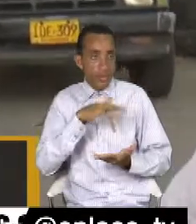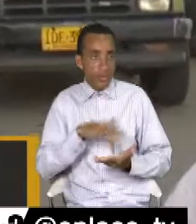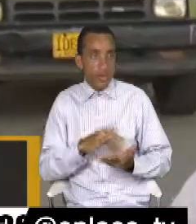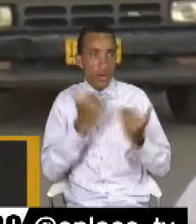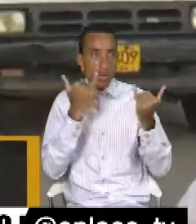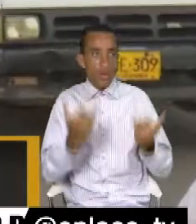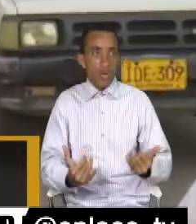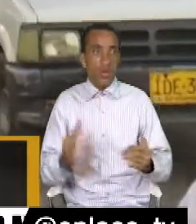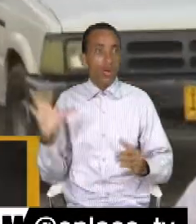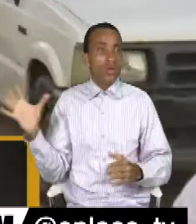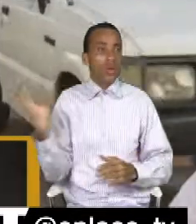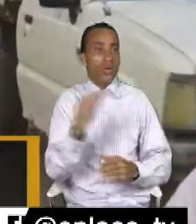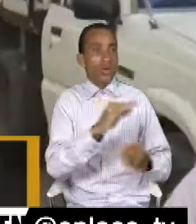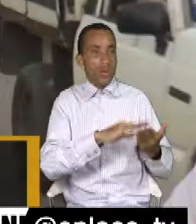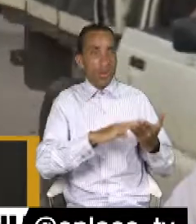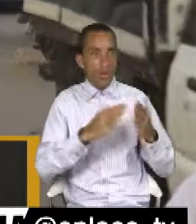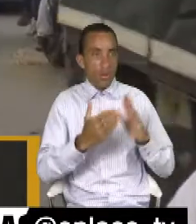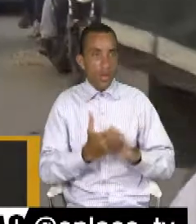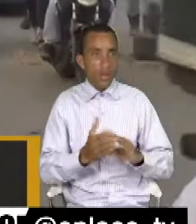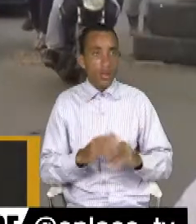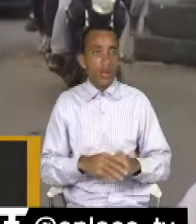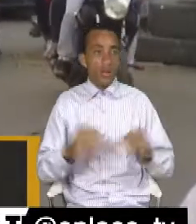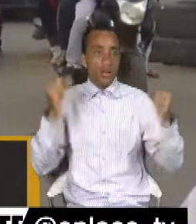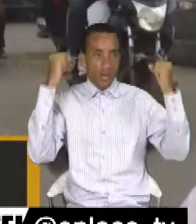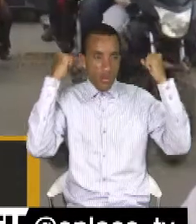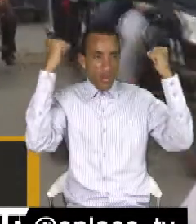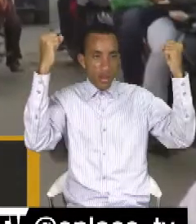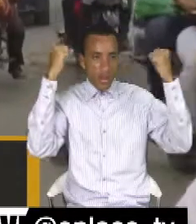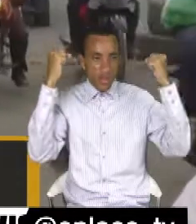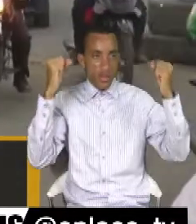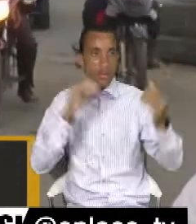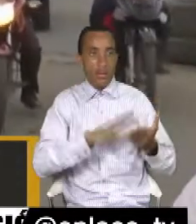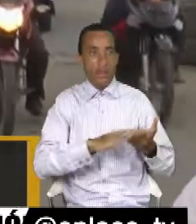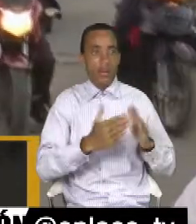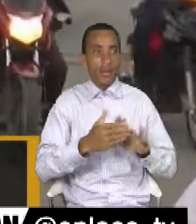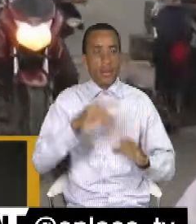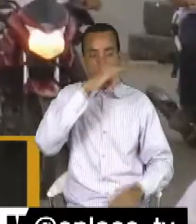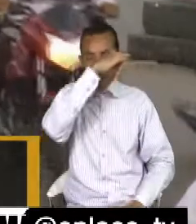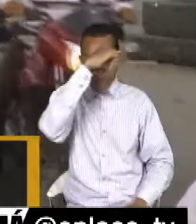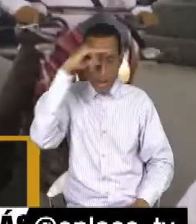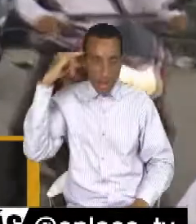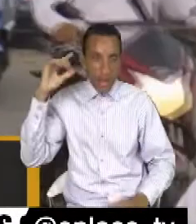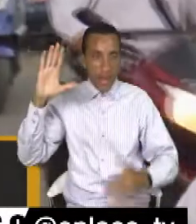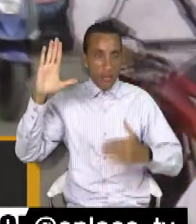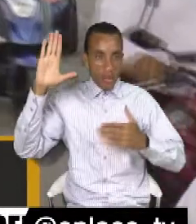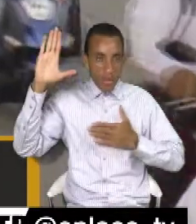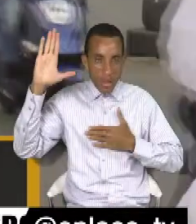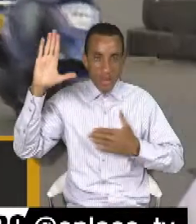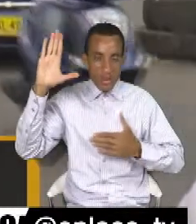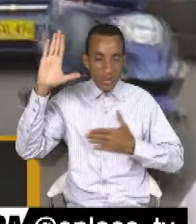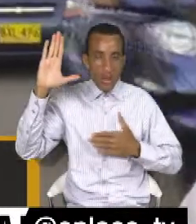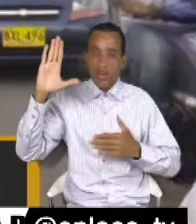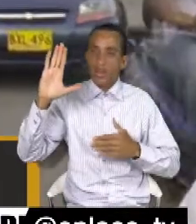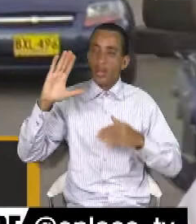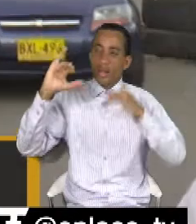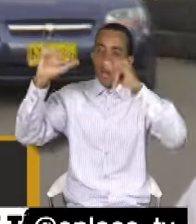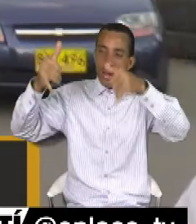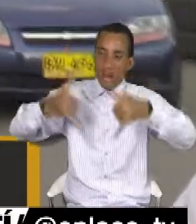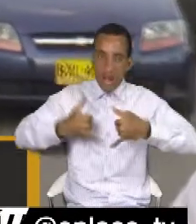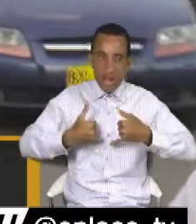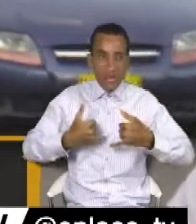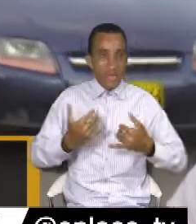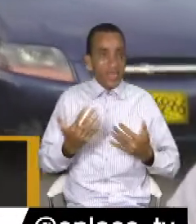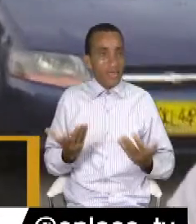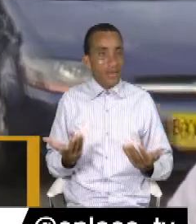las comunidades salen en voz de protesta pacífica porque ya se cansaron de tantas promesas de Copetrol y Otzi, y donde traíamos